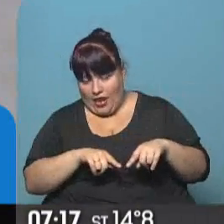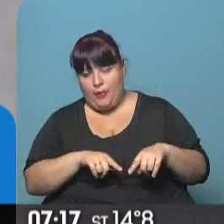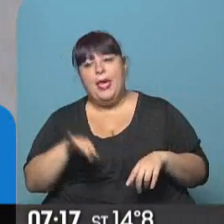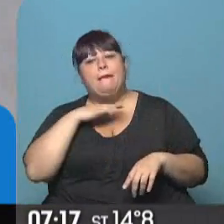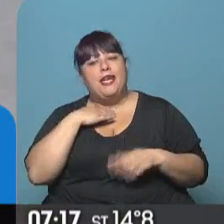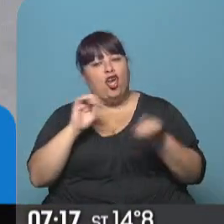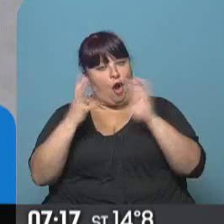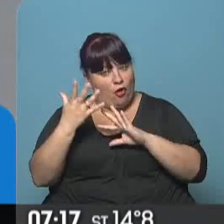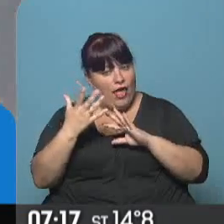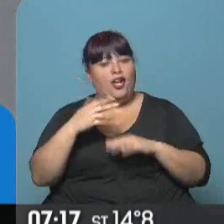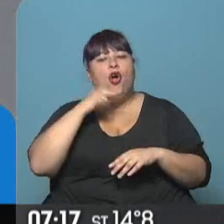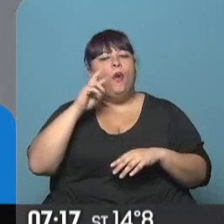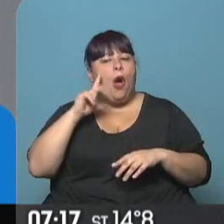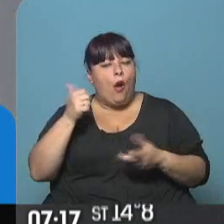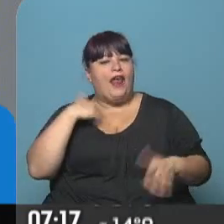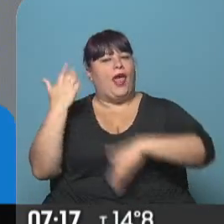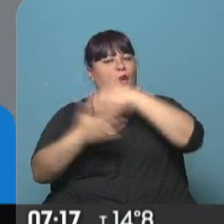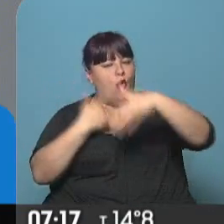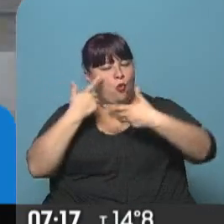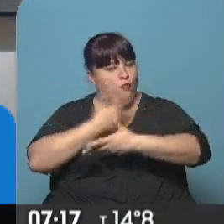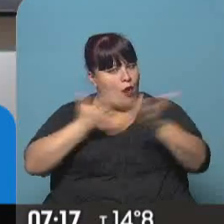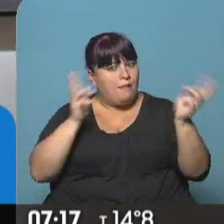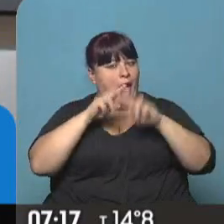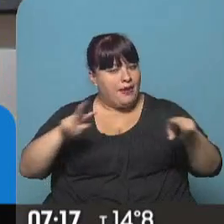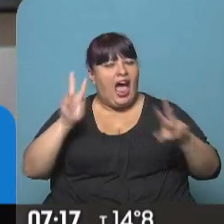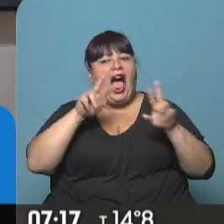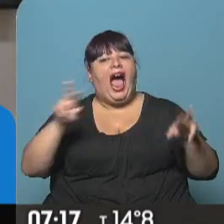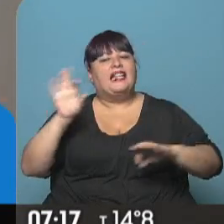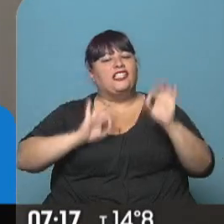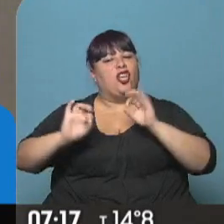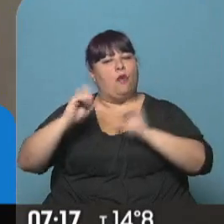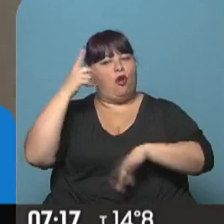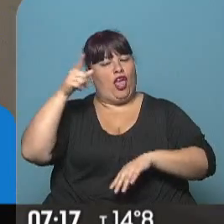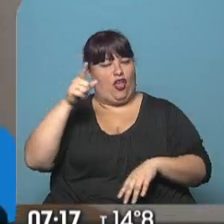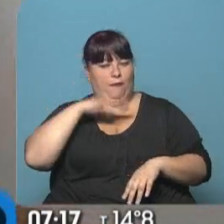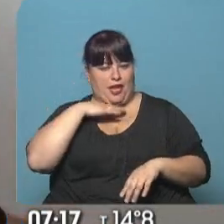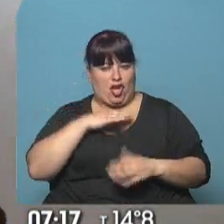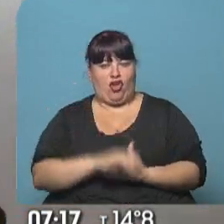México Moderno, Vanguardia y Revolución, una gran muestra para conocer el arte del siglo XX mexicano.